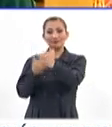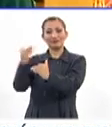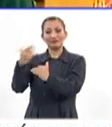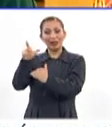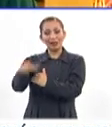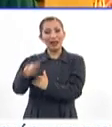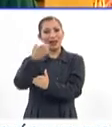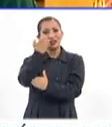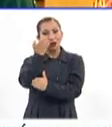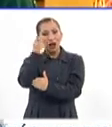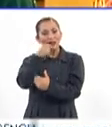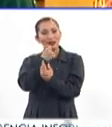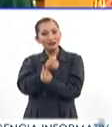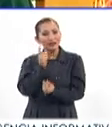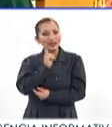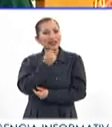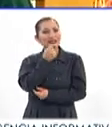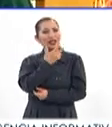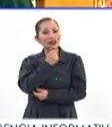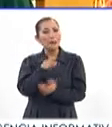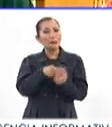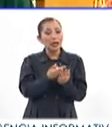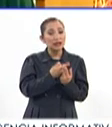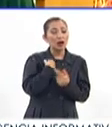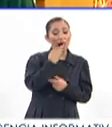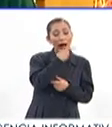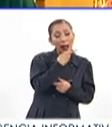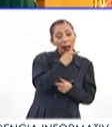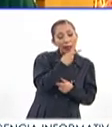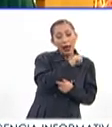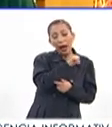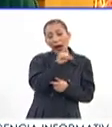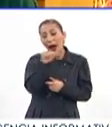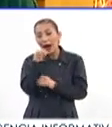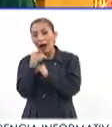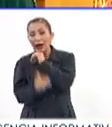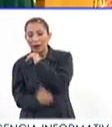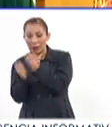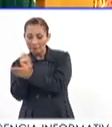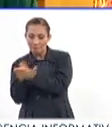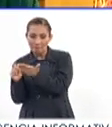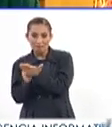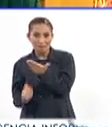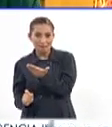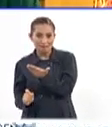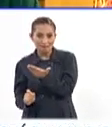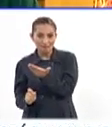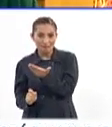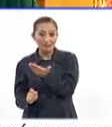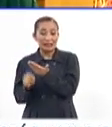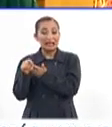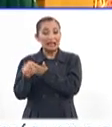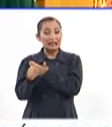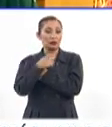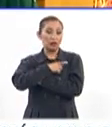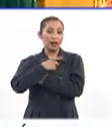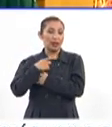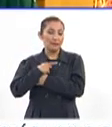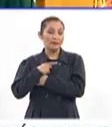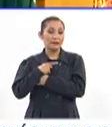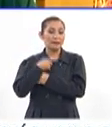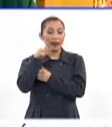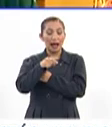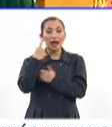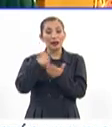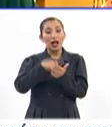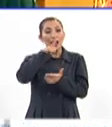de la escolarización de las niñas y los niños. Comienza desde la oralidad hasta terminar en la producción escrita. Y esto tiene que hacerse